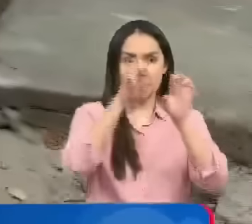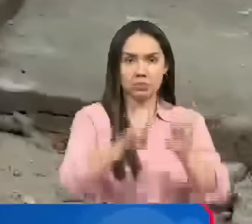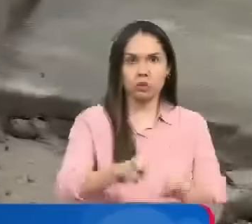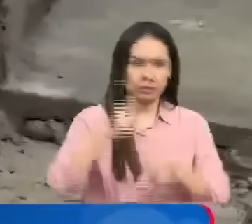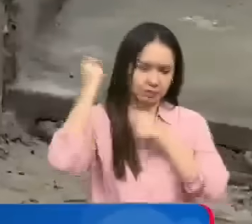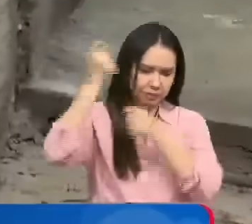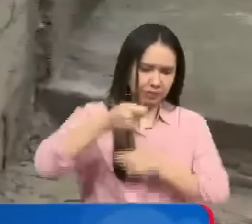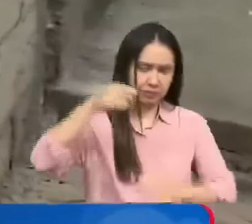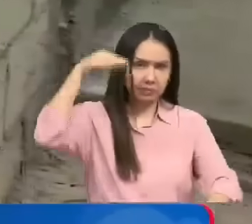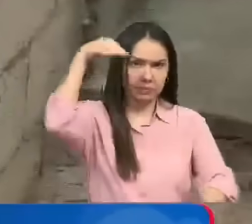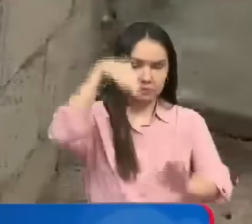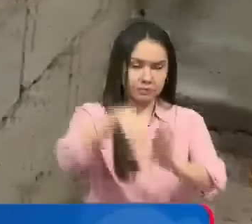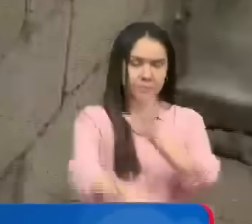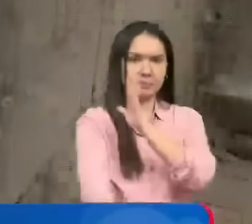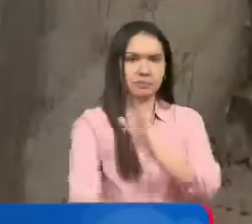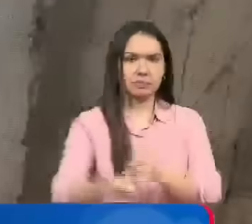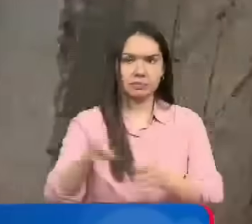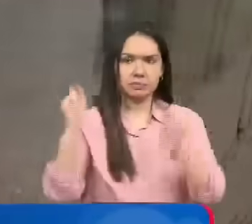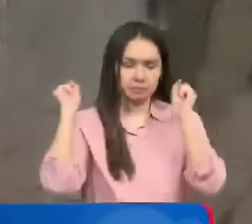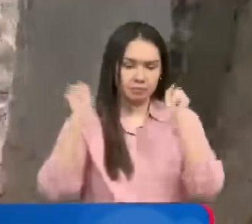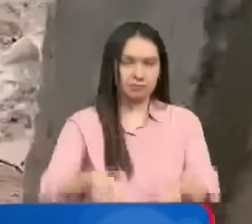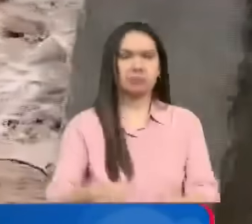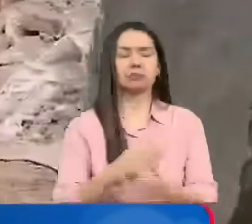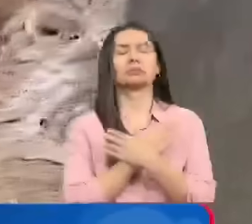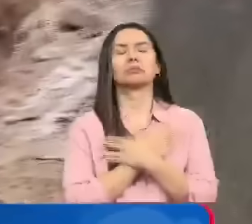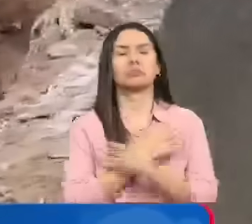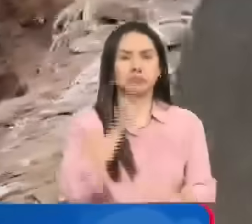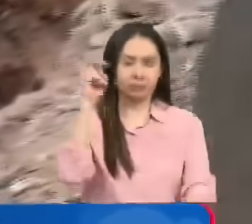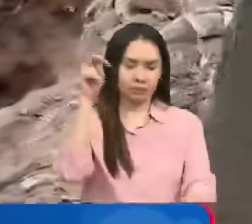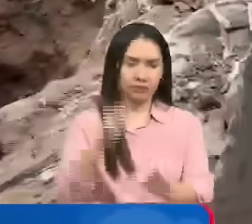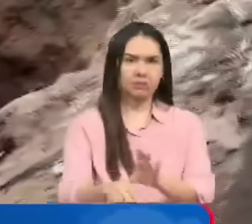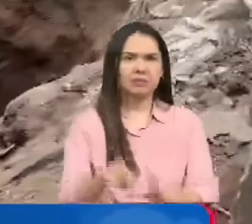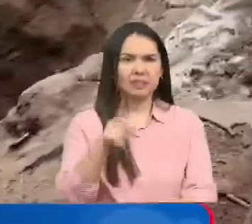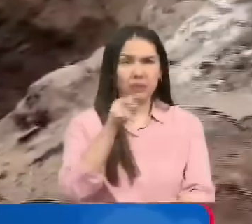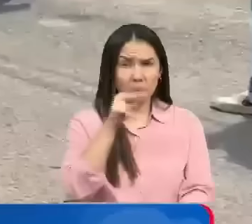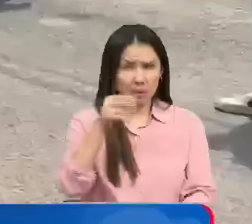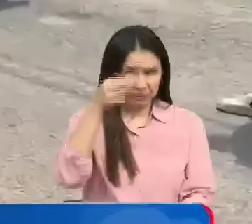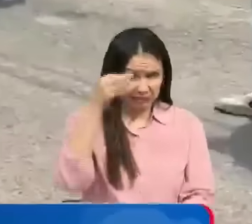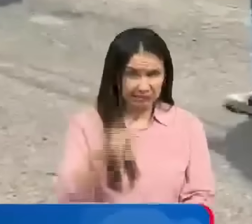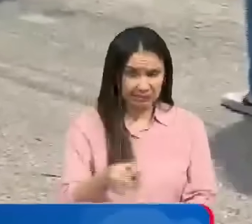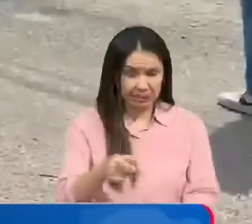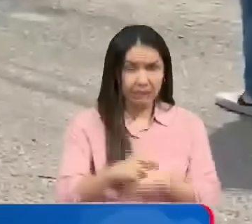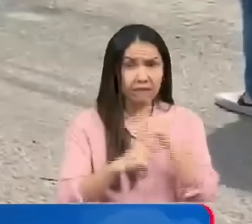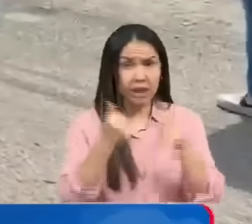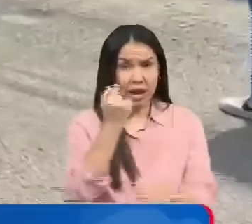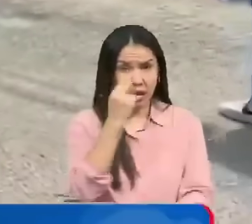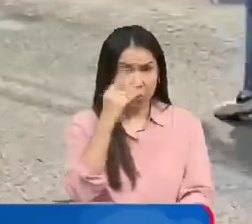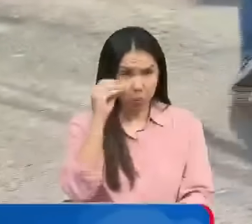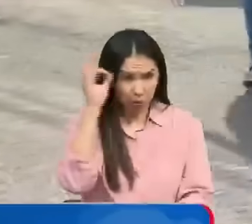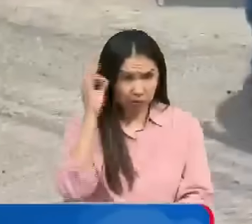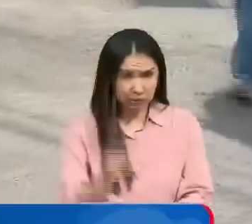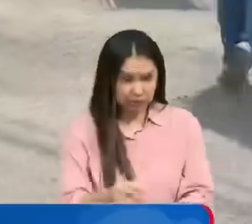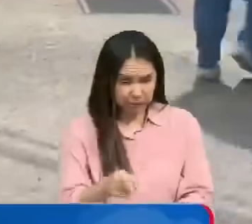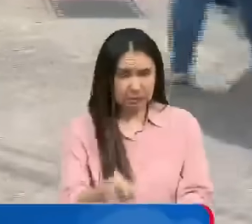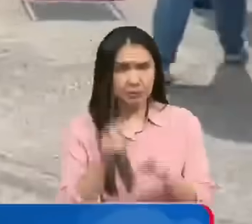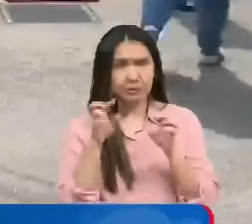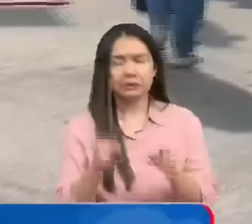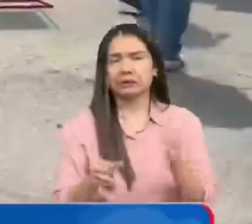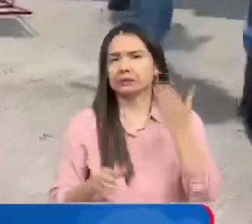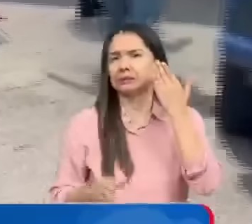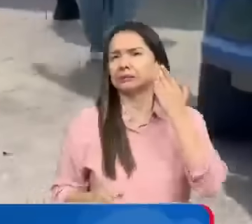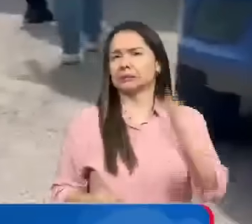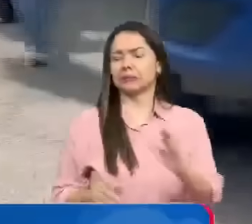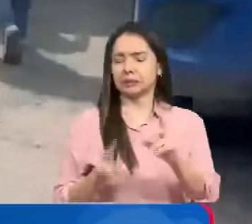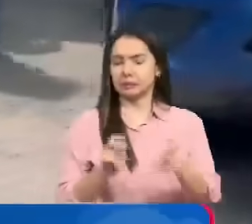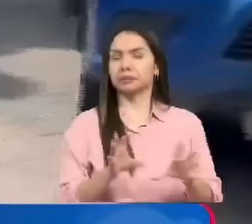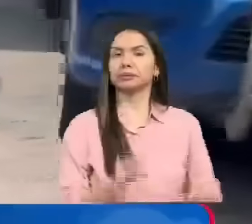enterrada aproximadamente a 2 metros de profundidad. De momento aún no hay certeza de que la persona localizada corresponda precisamente a Jorge Sebastián Pop